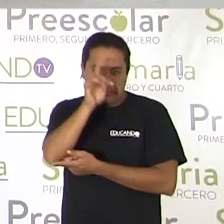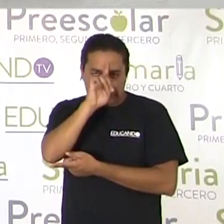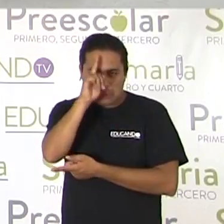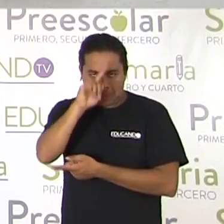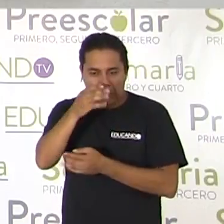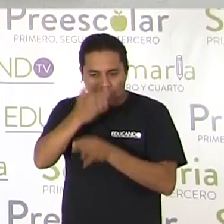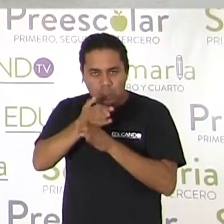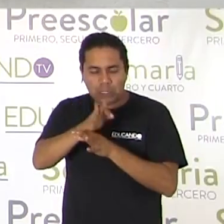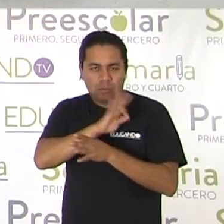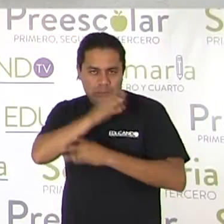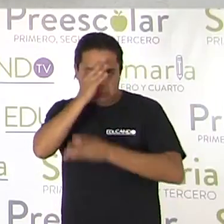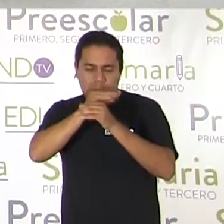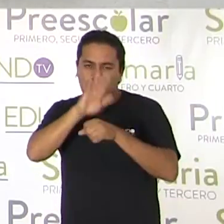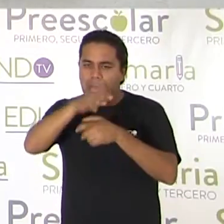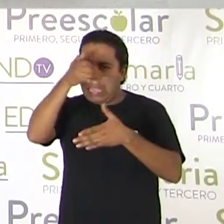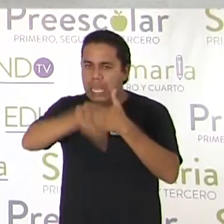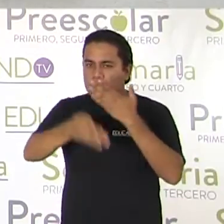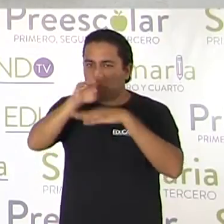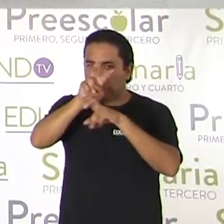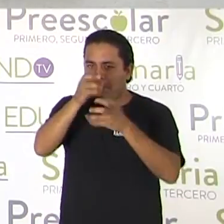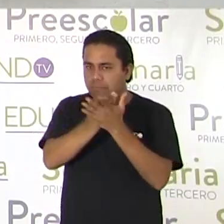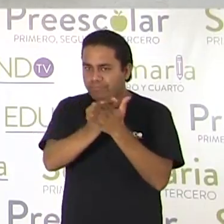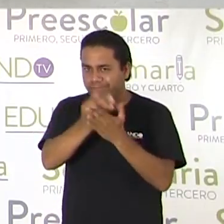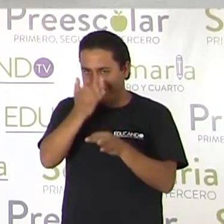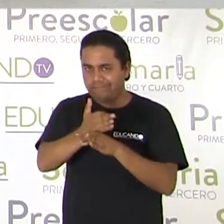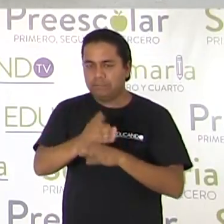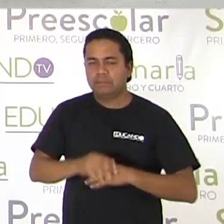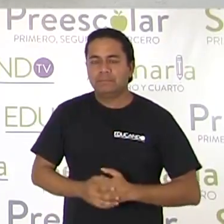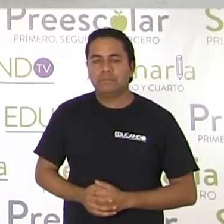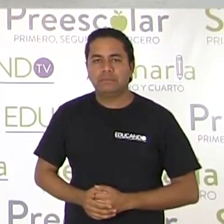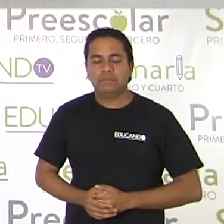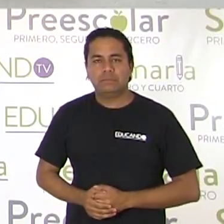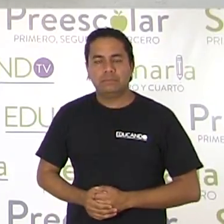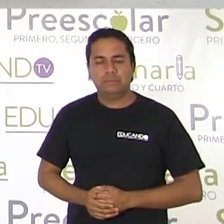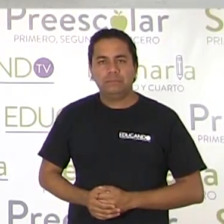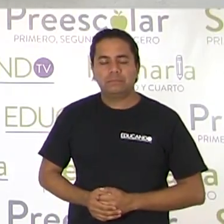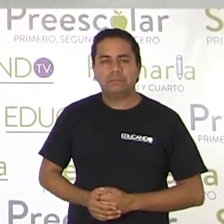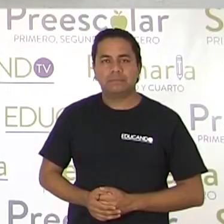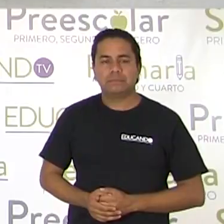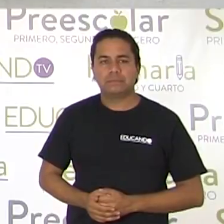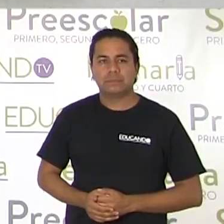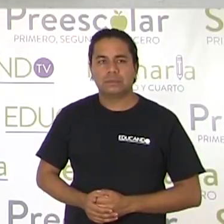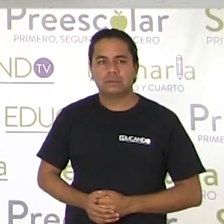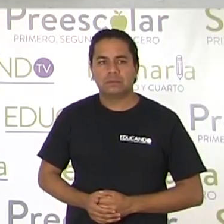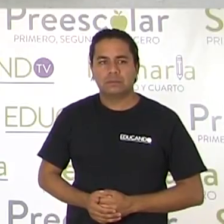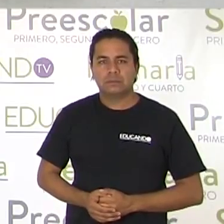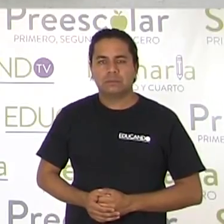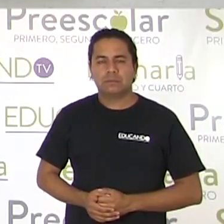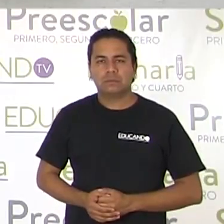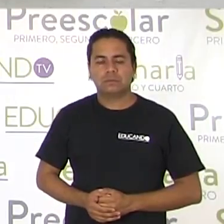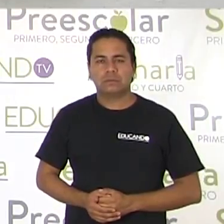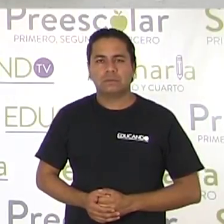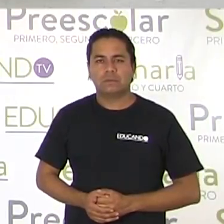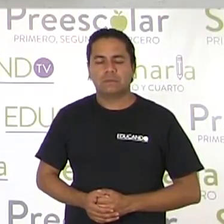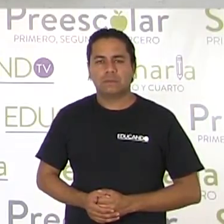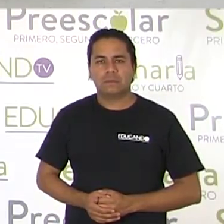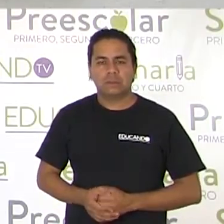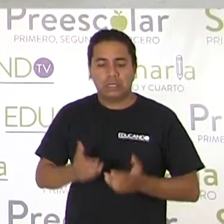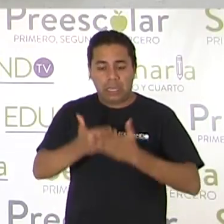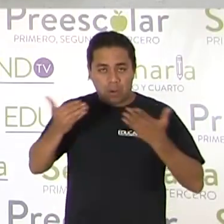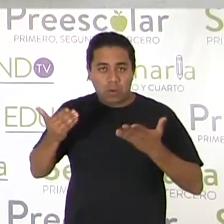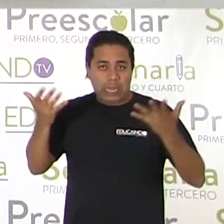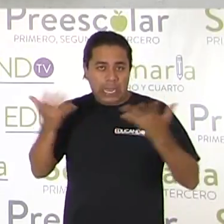estas sesiones. En este sentido, o en ese mismo orden, con lo anterior, vamos a